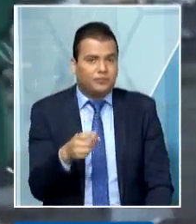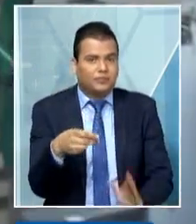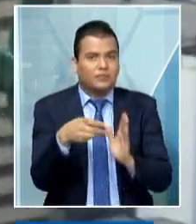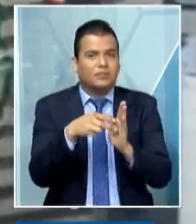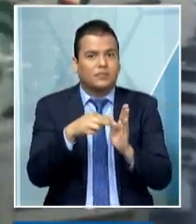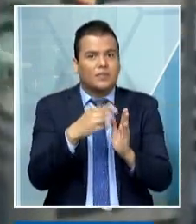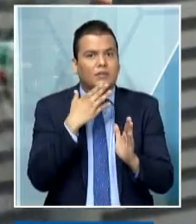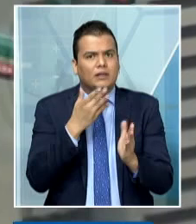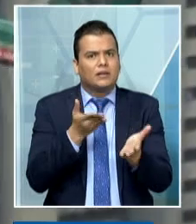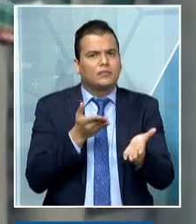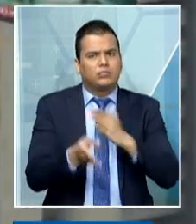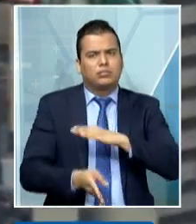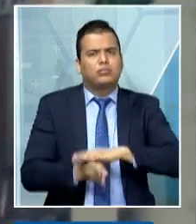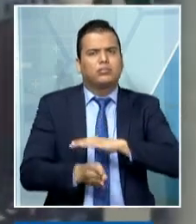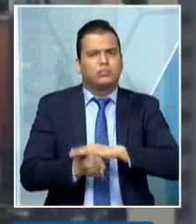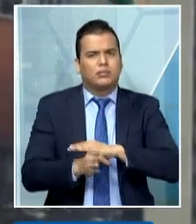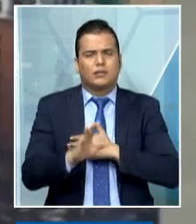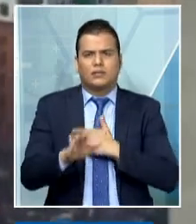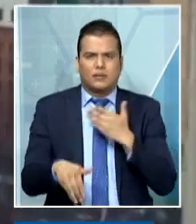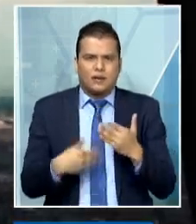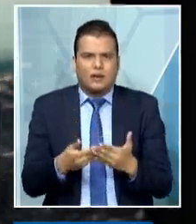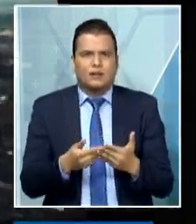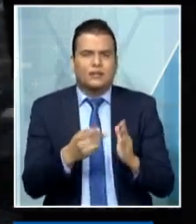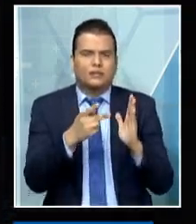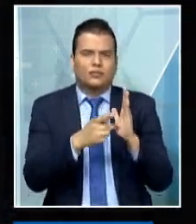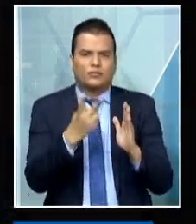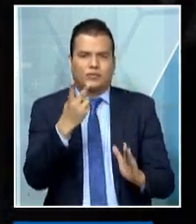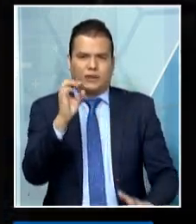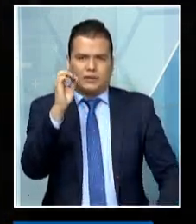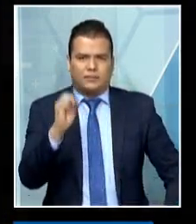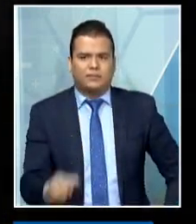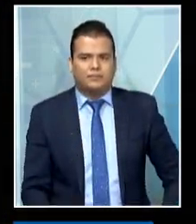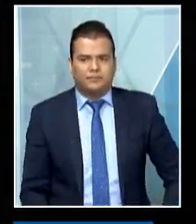se garantiza la operatividad del Halcón durante lo que resta de este 2020.